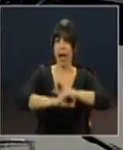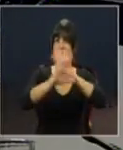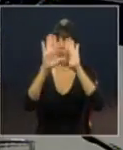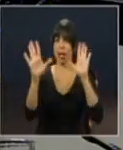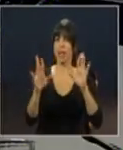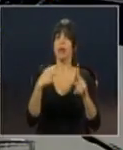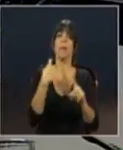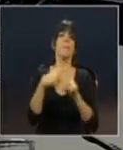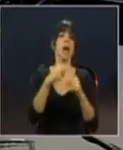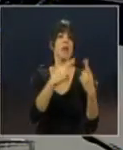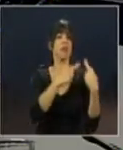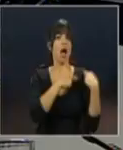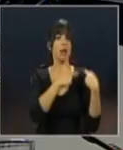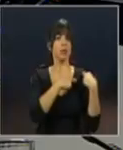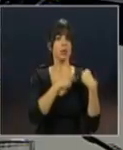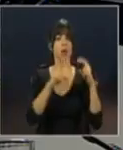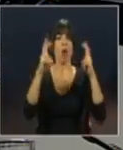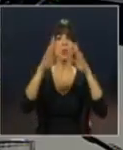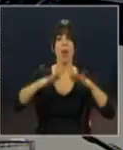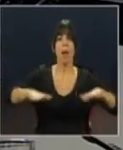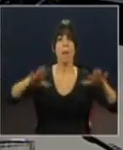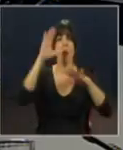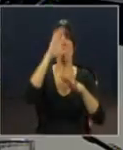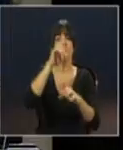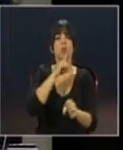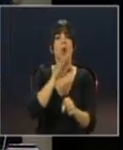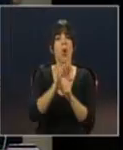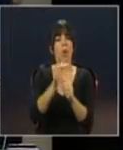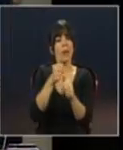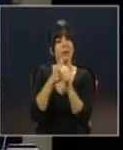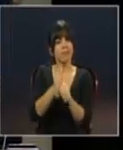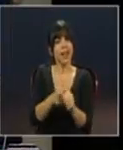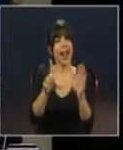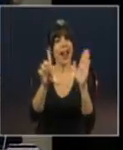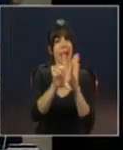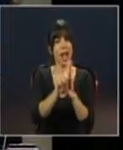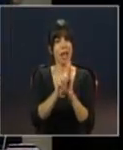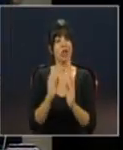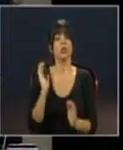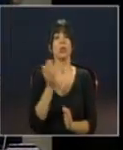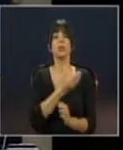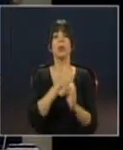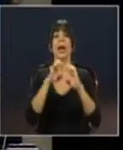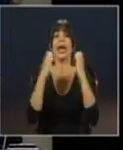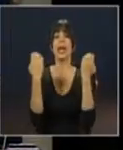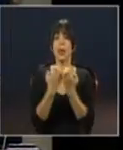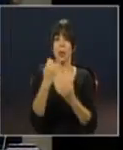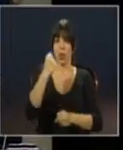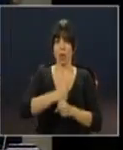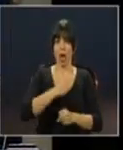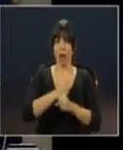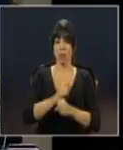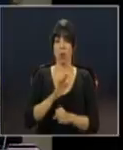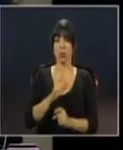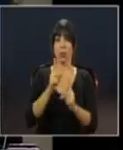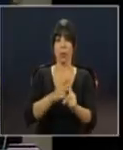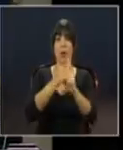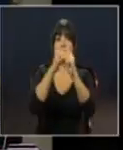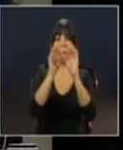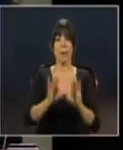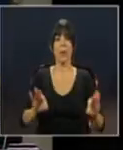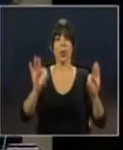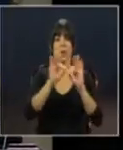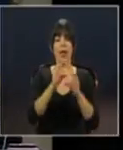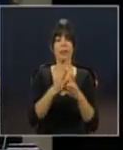la responsabilidad en un marco de cumplimiento de la ley. Somos un equipo de trabajo cuyo propósito primario es